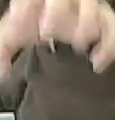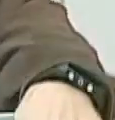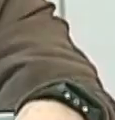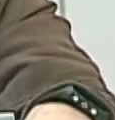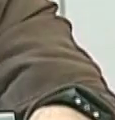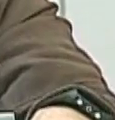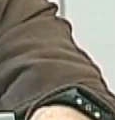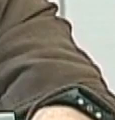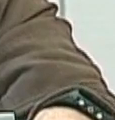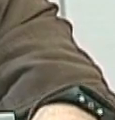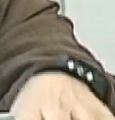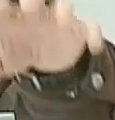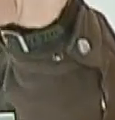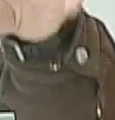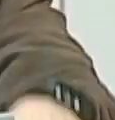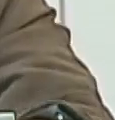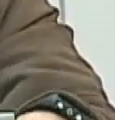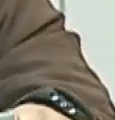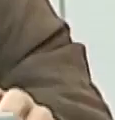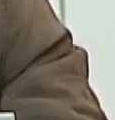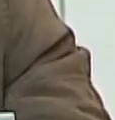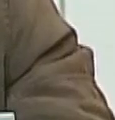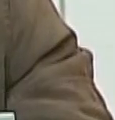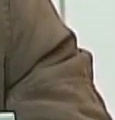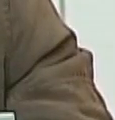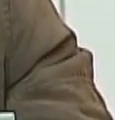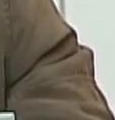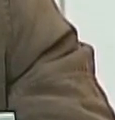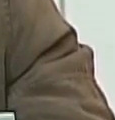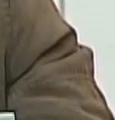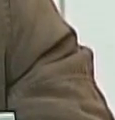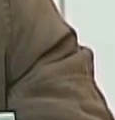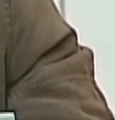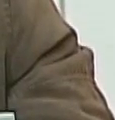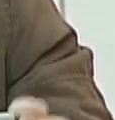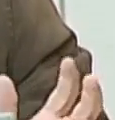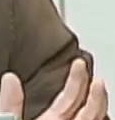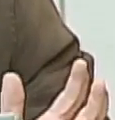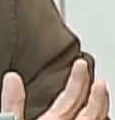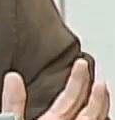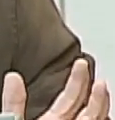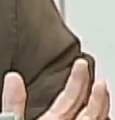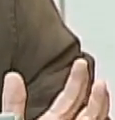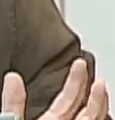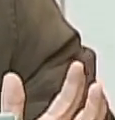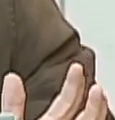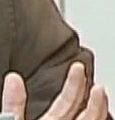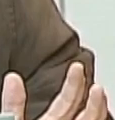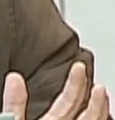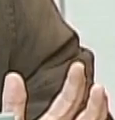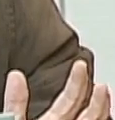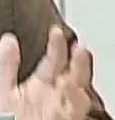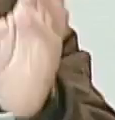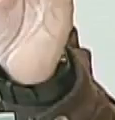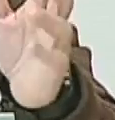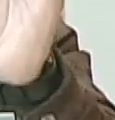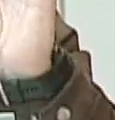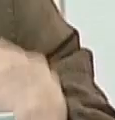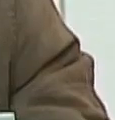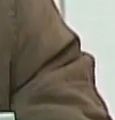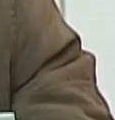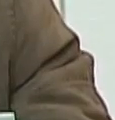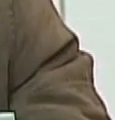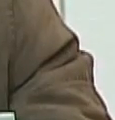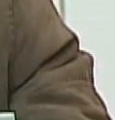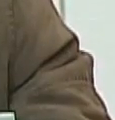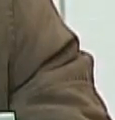están reunidas en el territorio y ellos hicieron la delimitación de ese territorio los resultados que ya van más de comer exactamente